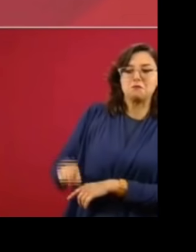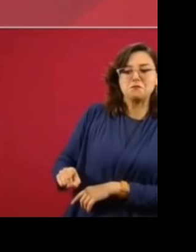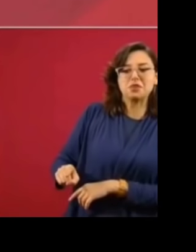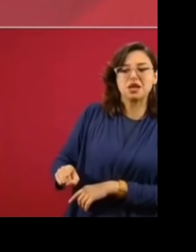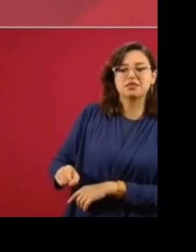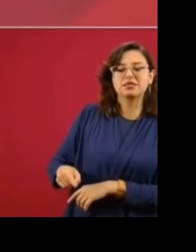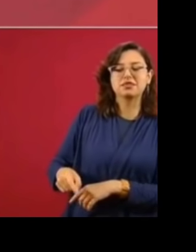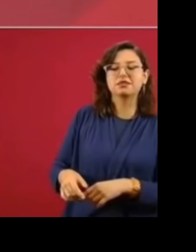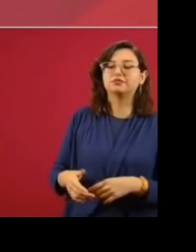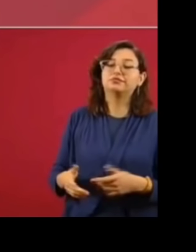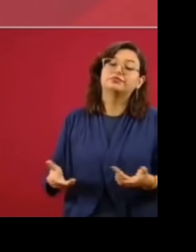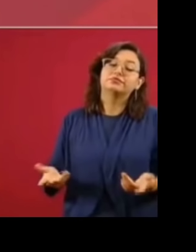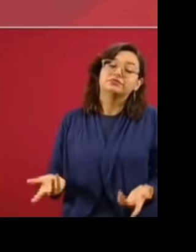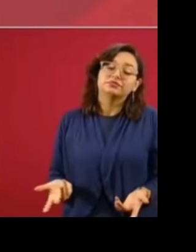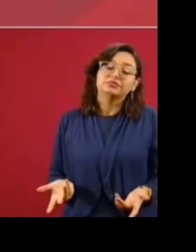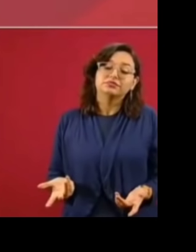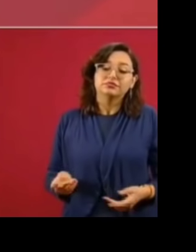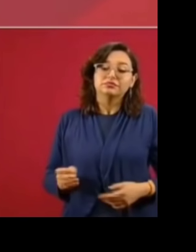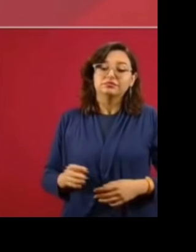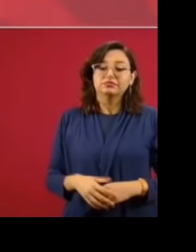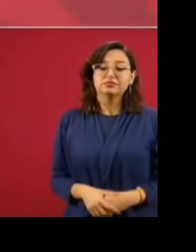Son